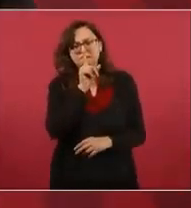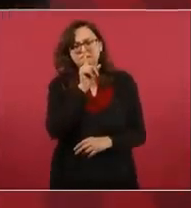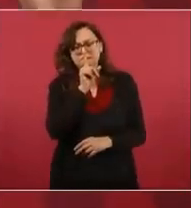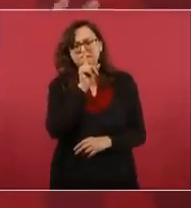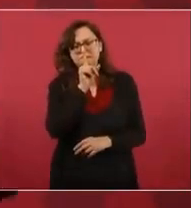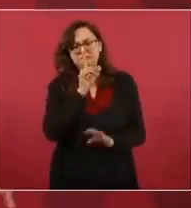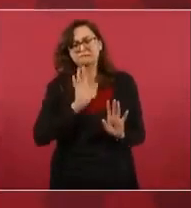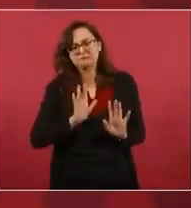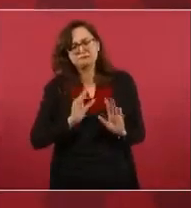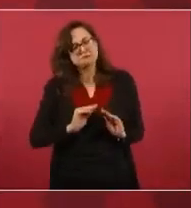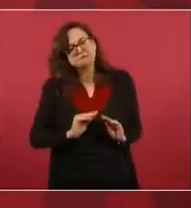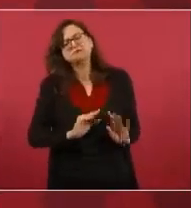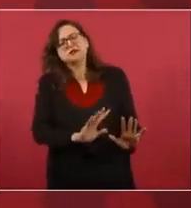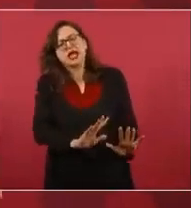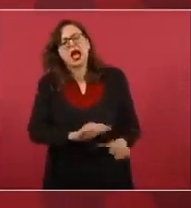Piensan